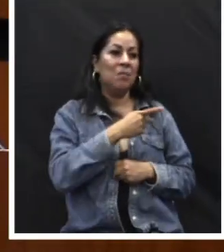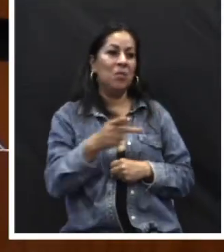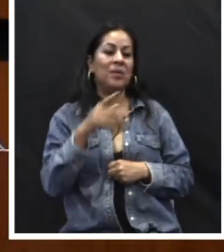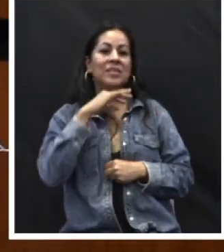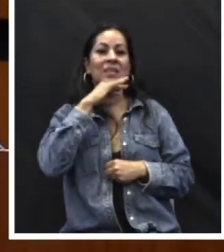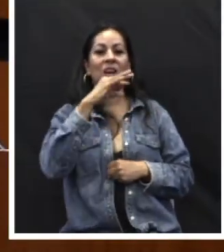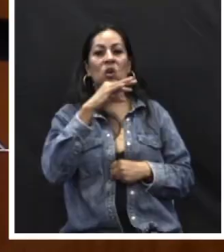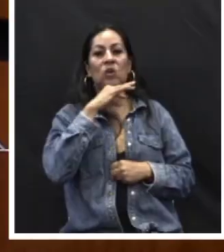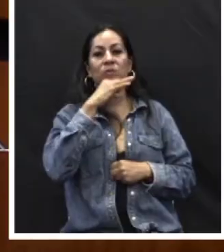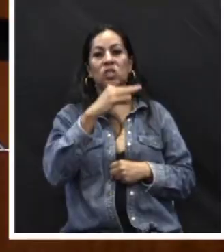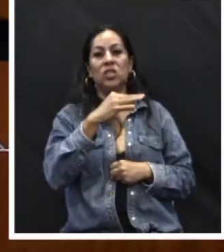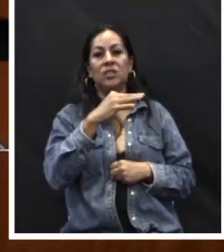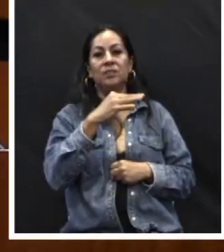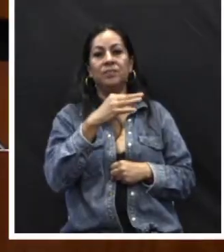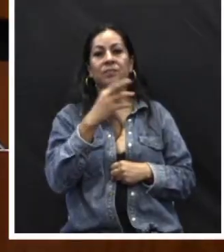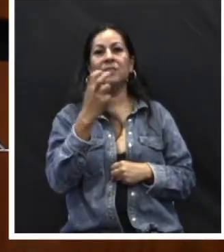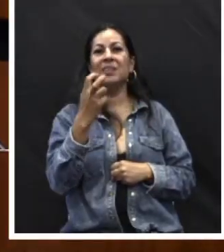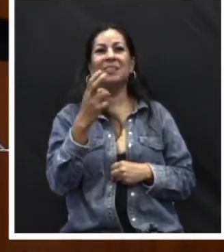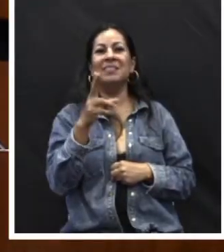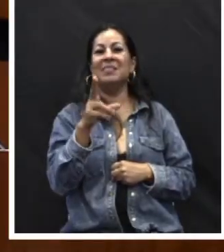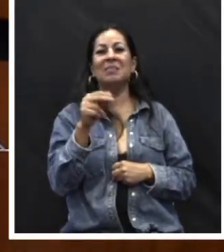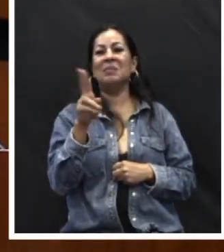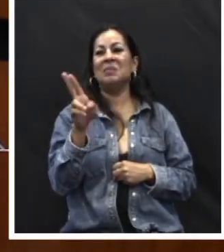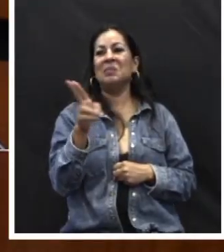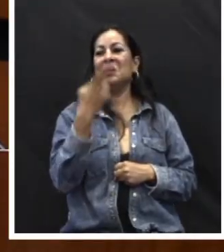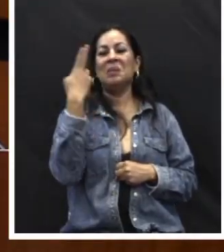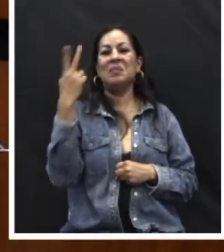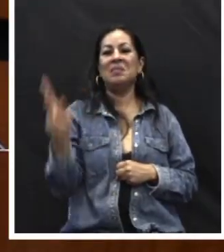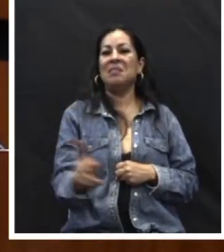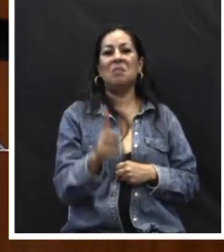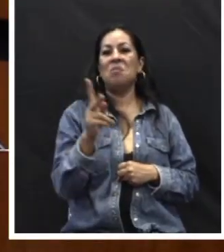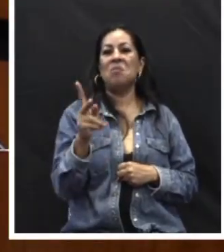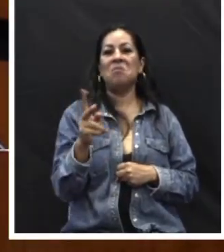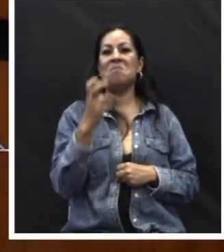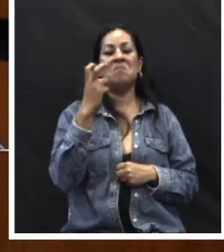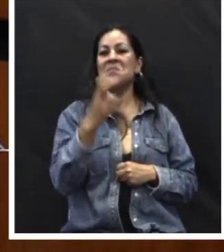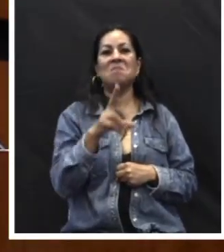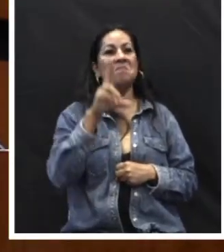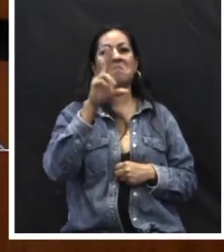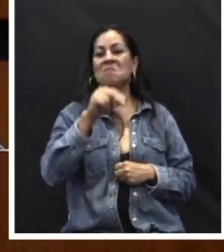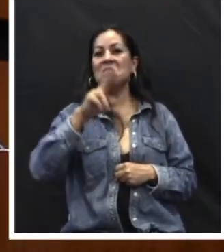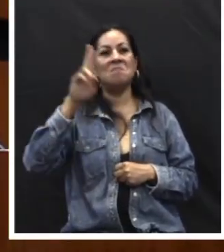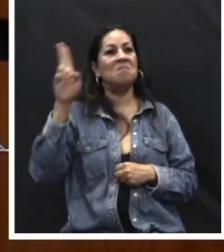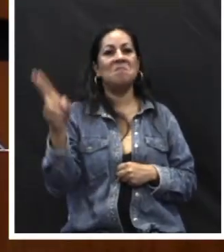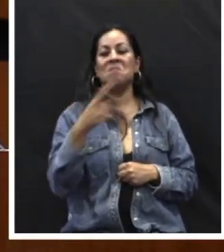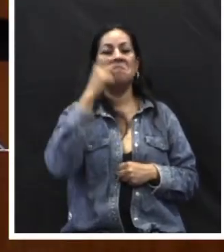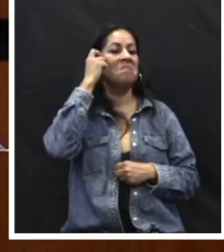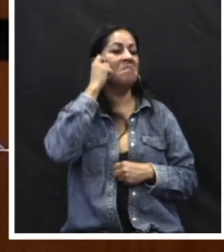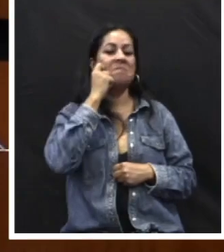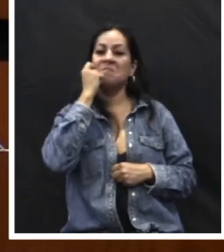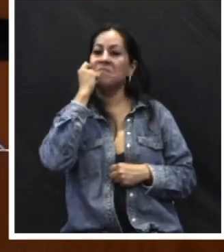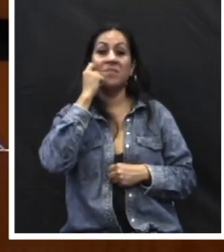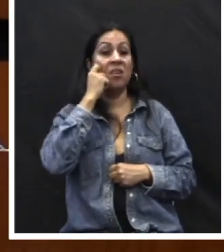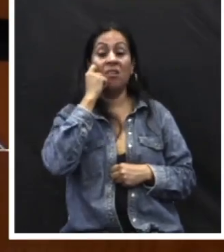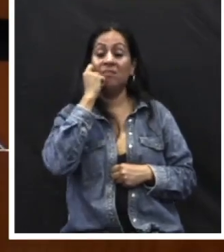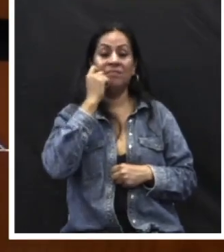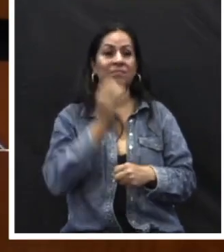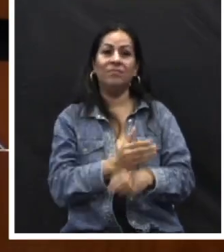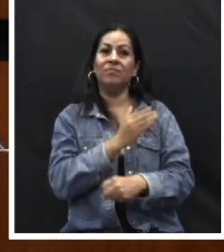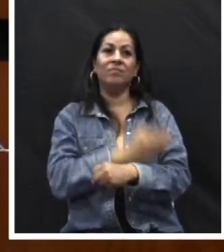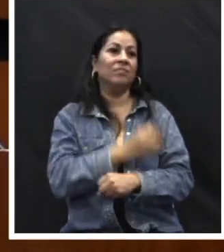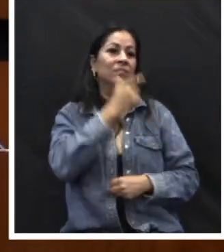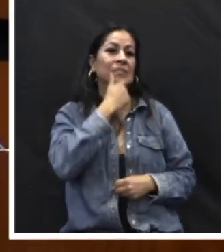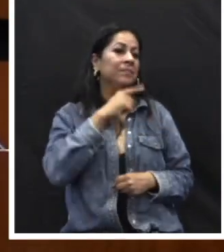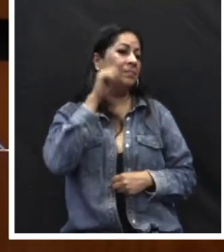la corrupción. Esa no es la universidad del pueblo, esa no es la Universidad de Guerrero. Compañeras